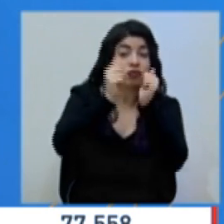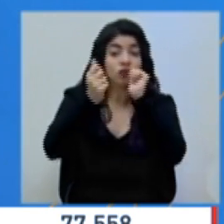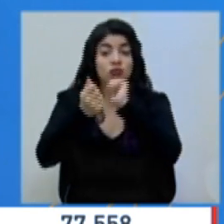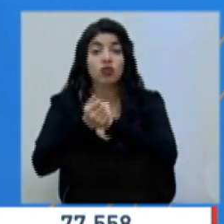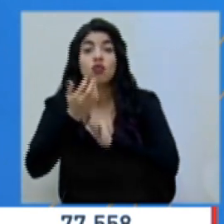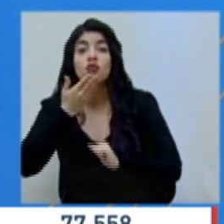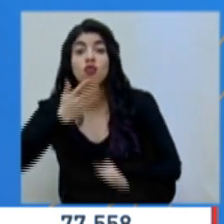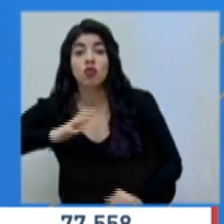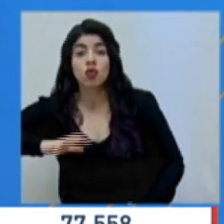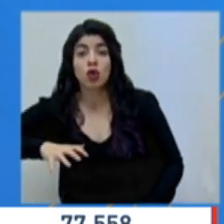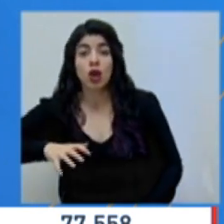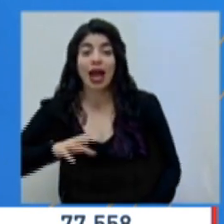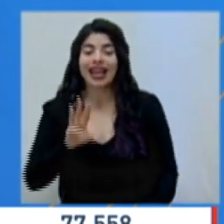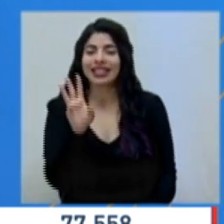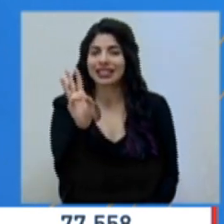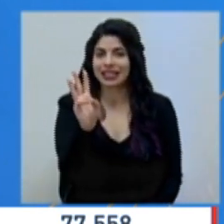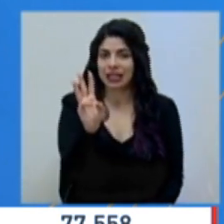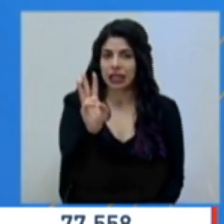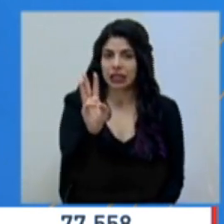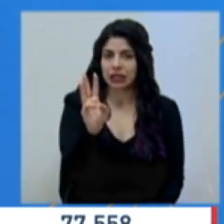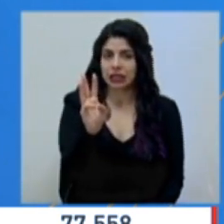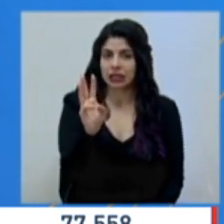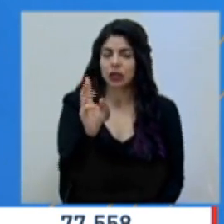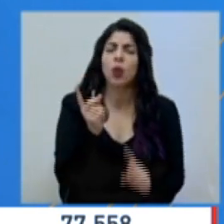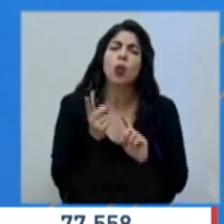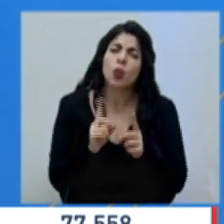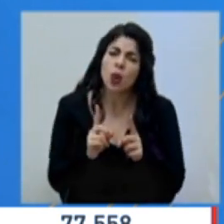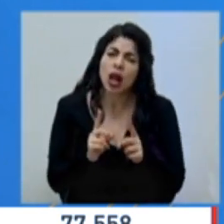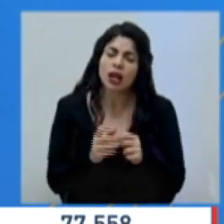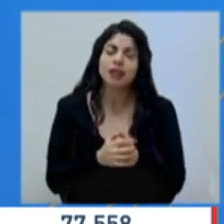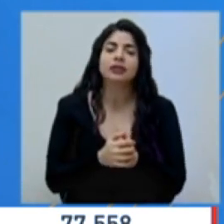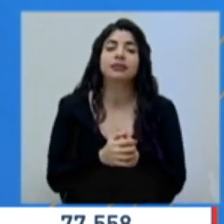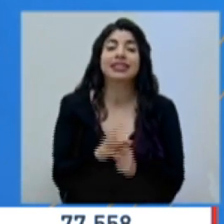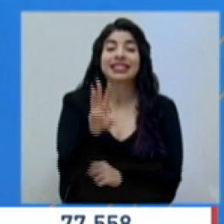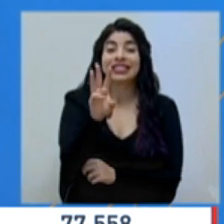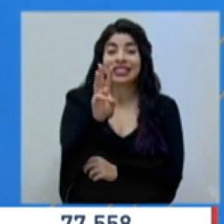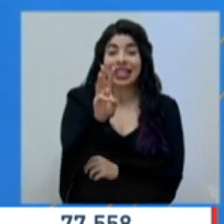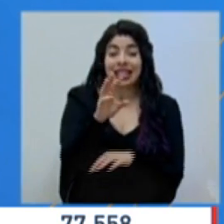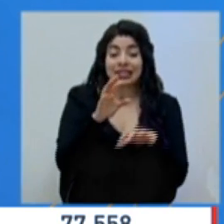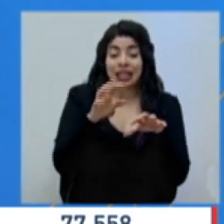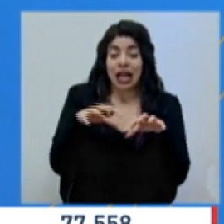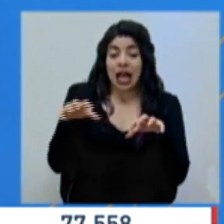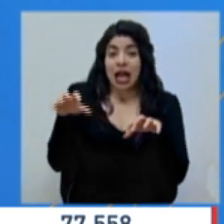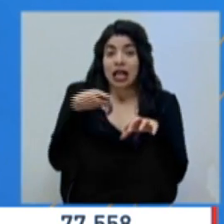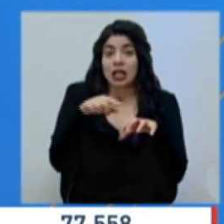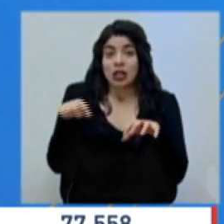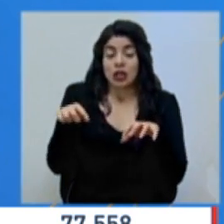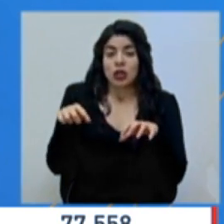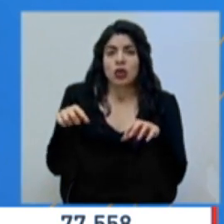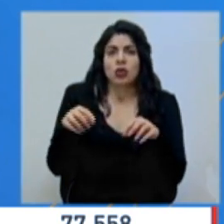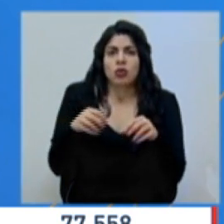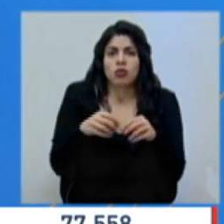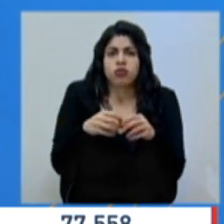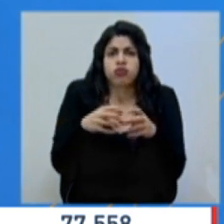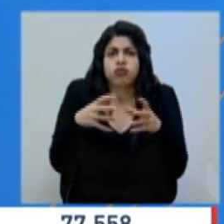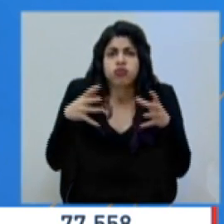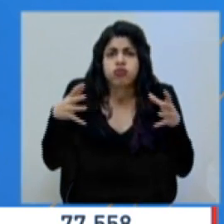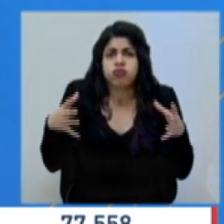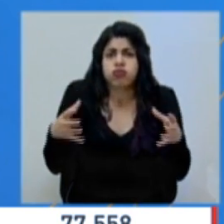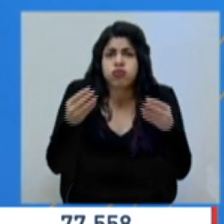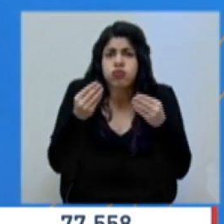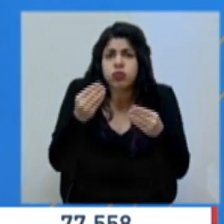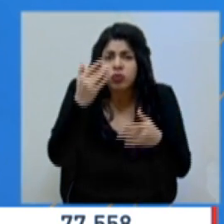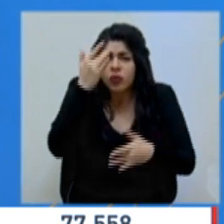alerta naranja 6 cantones. En este caso, estamos hablando de 6 cantones que aumentan significativamente